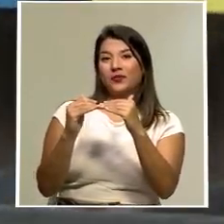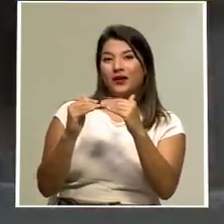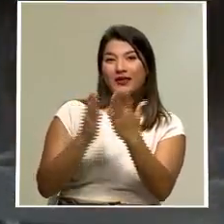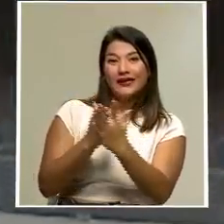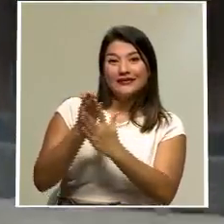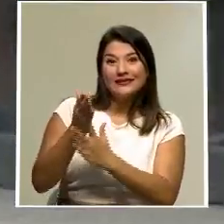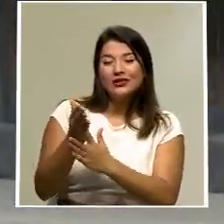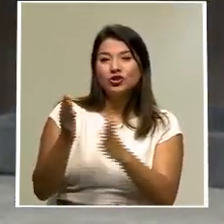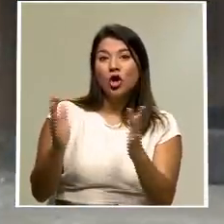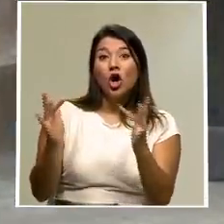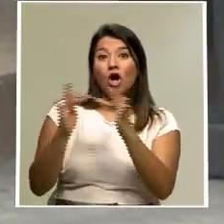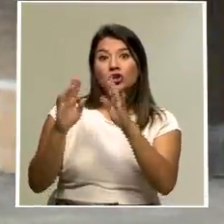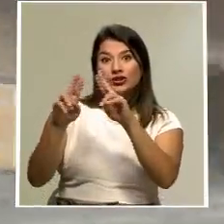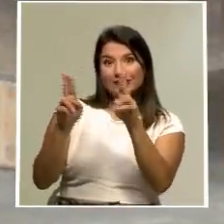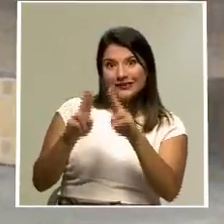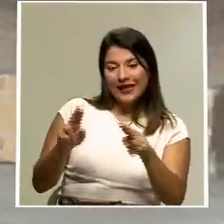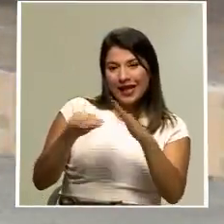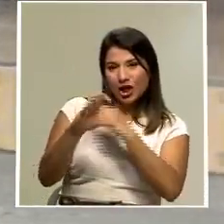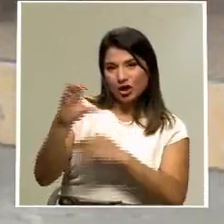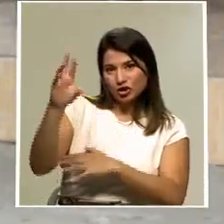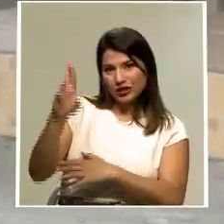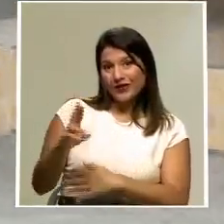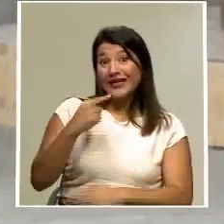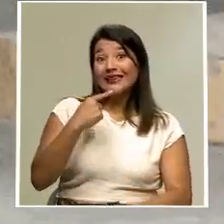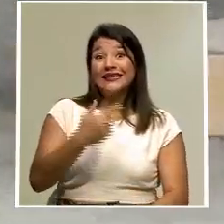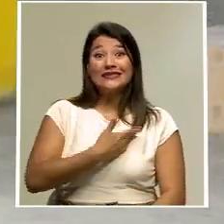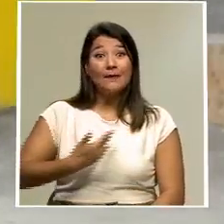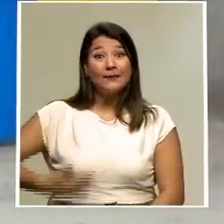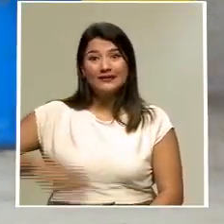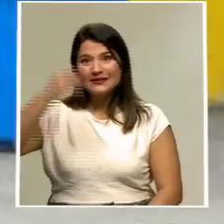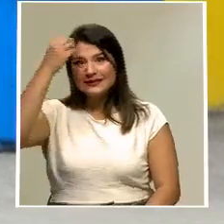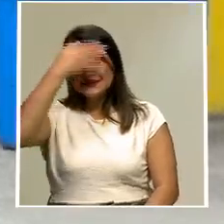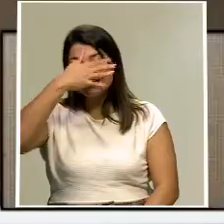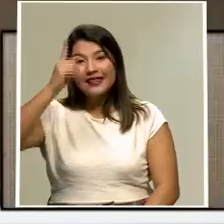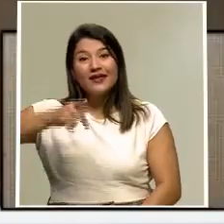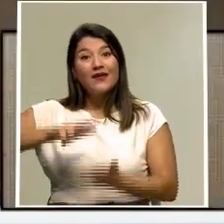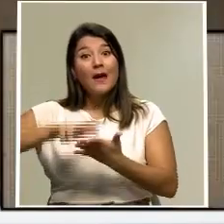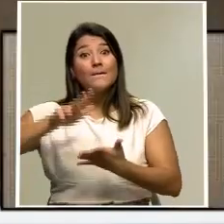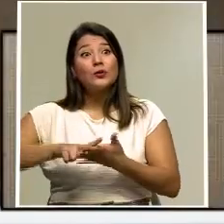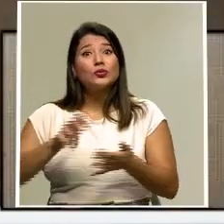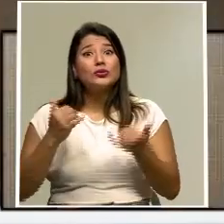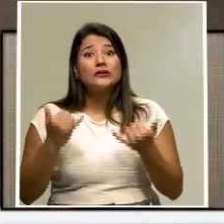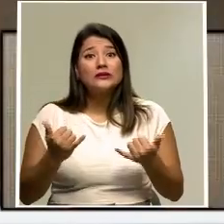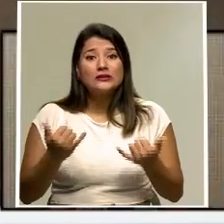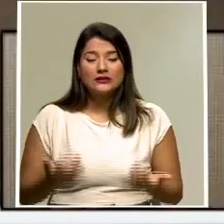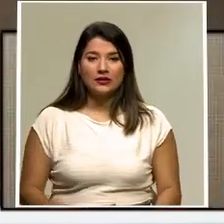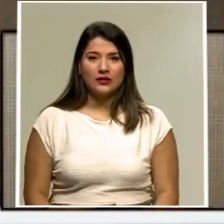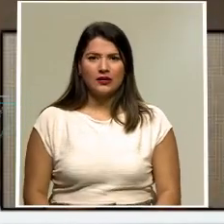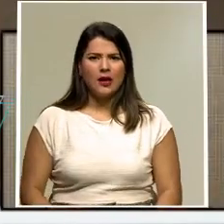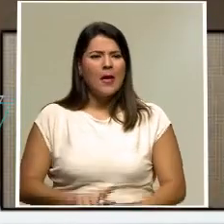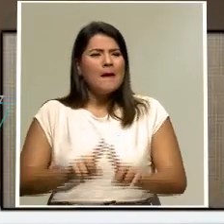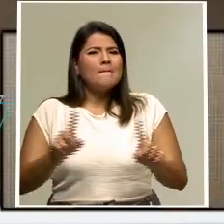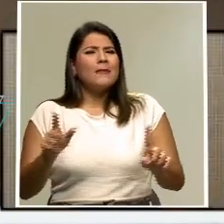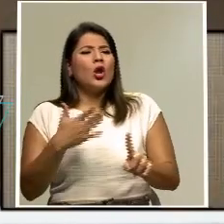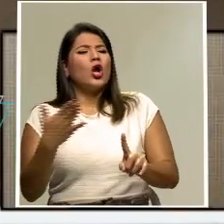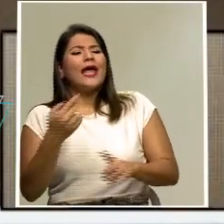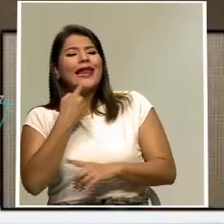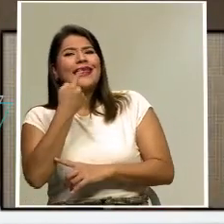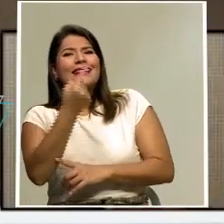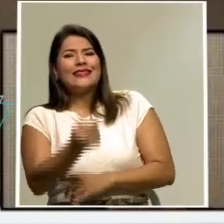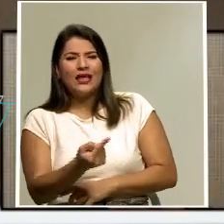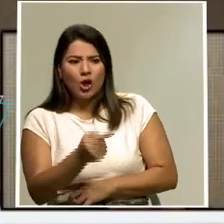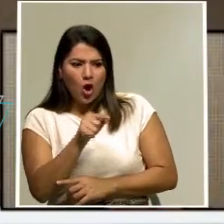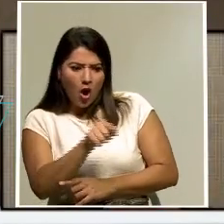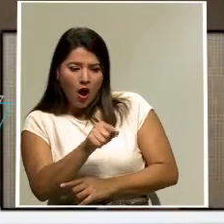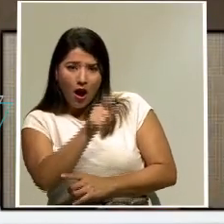el mandatario Carlos Alvarado, debe aprobarse con urgencia. ¿Pero qué le decimos a la estudiante que hoy, por